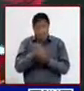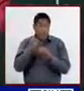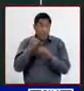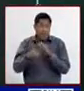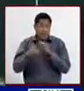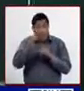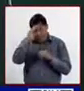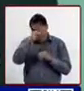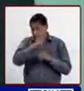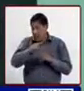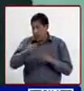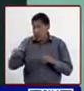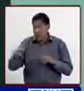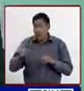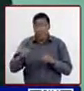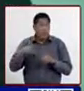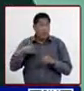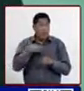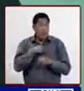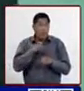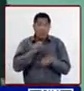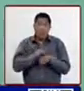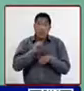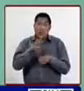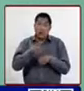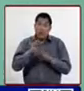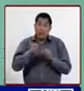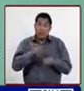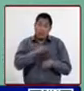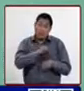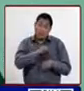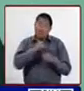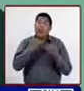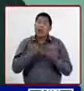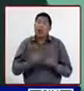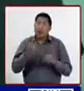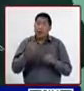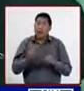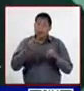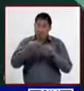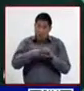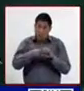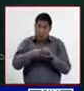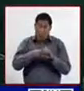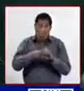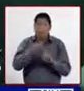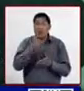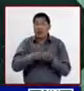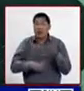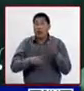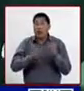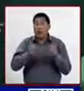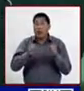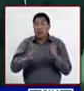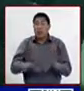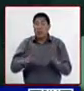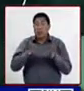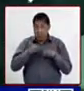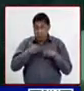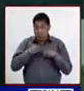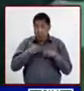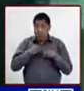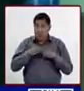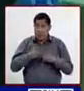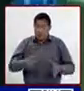llegando para ellos. No se olviden los números que hemos dado a conocer para que puedan solidarizarse. Y ahora vamos a ingresar con lo que han podido recibir en esta jornada,